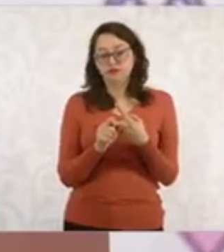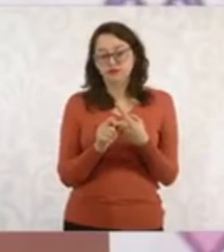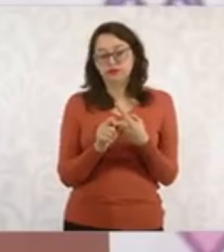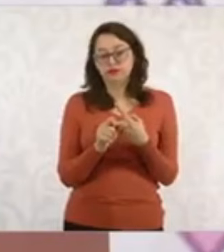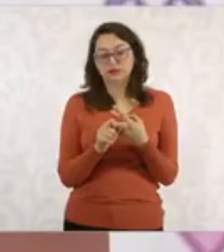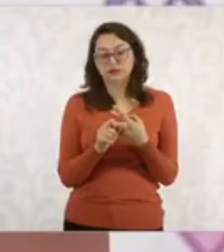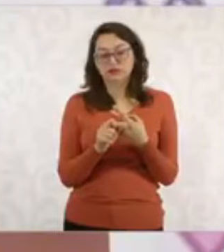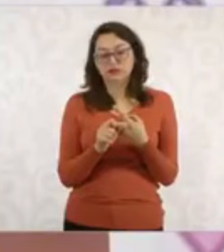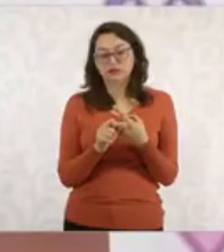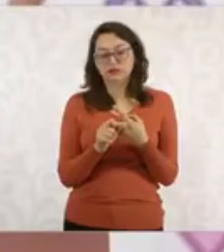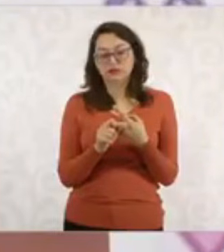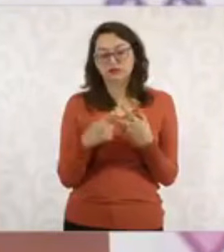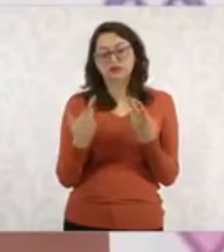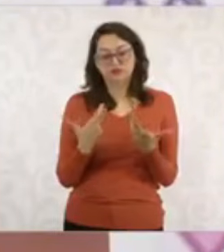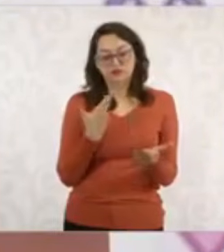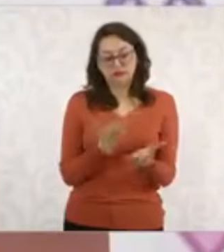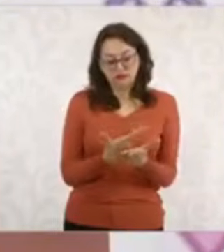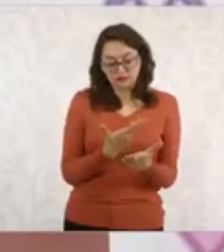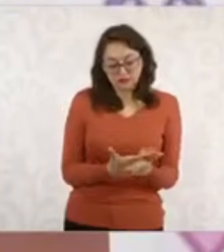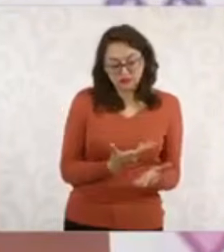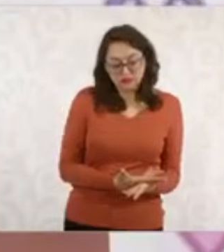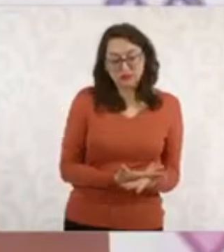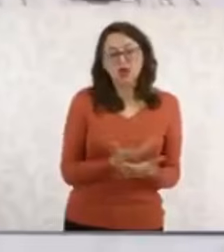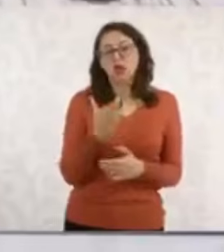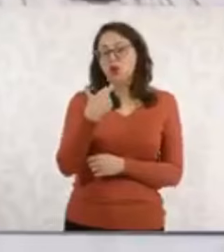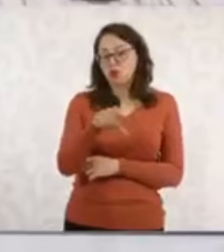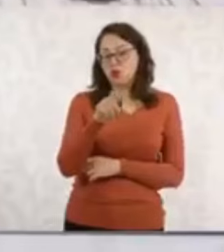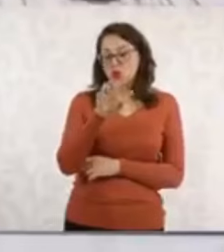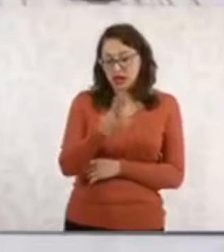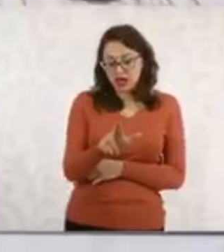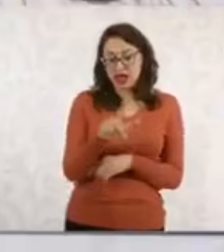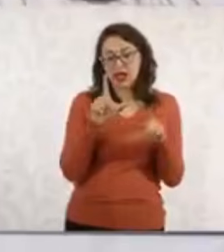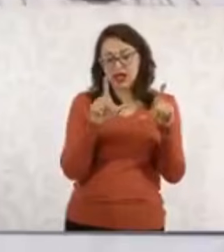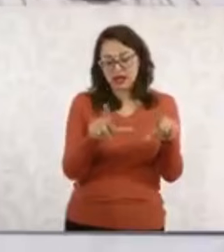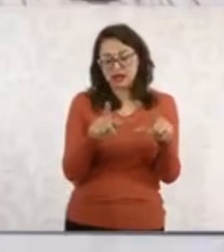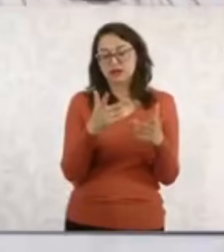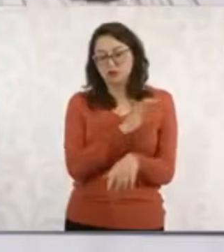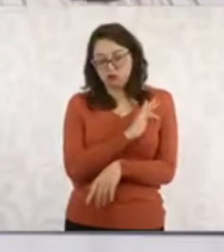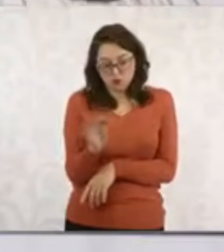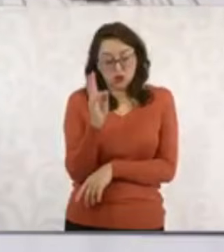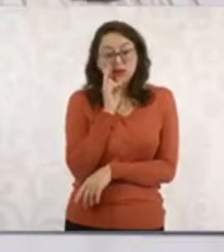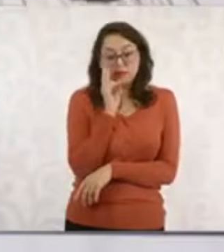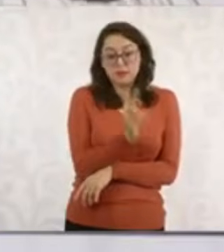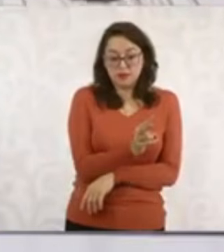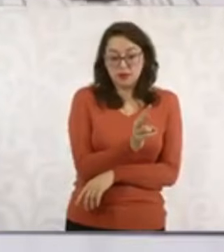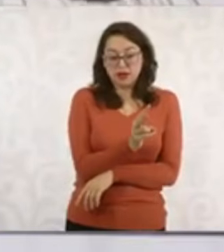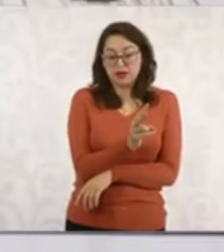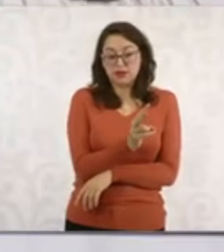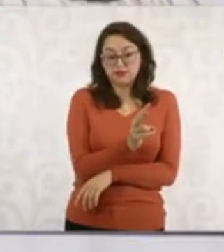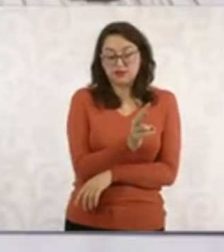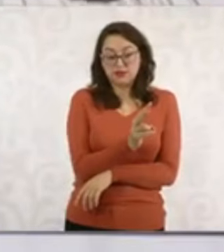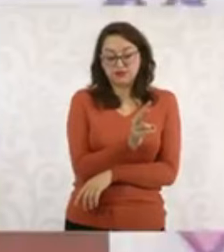este seguimiento que planteamos, estos QRs que ya tienen, que ustedes pueden ver en